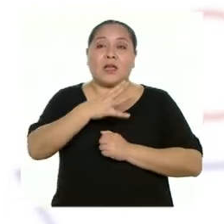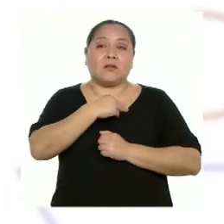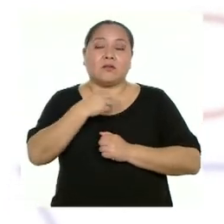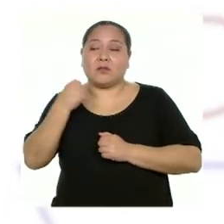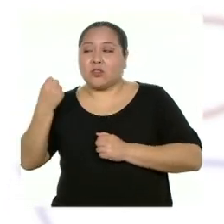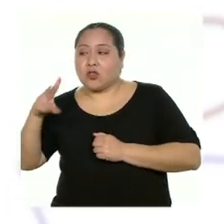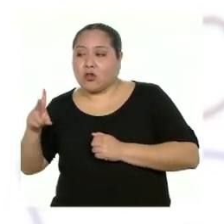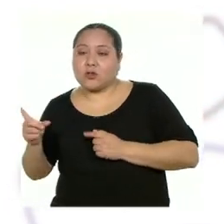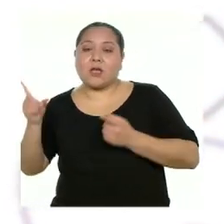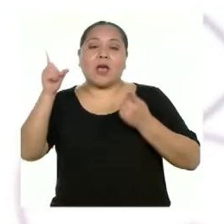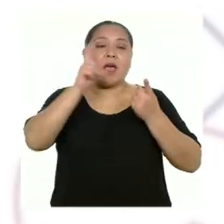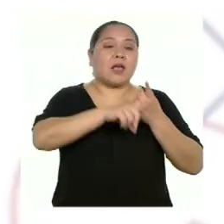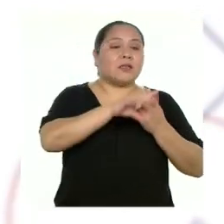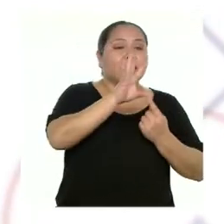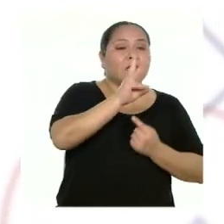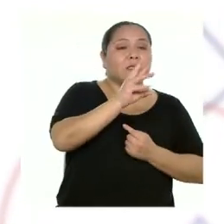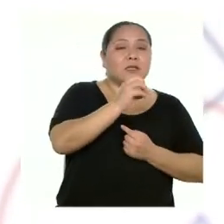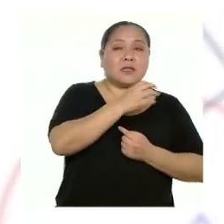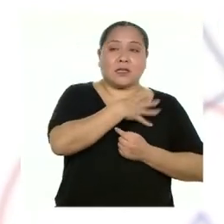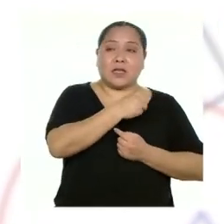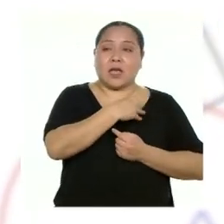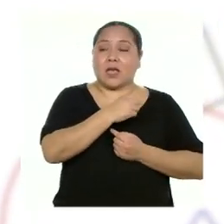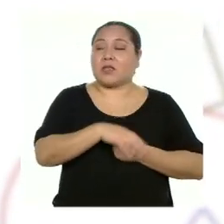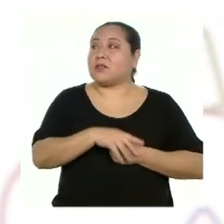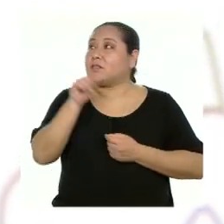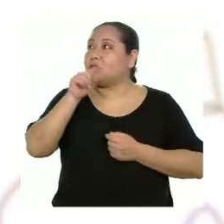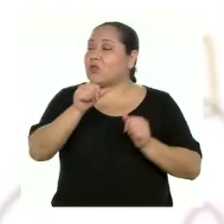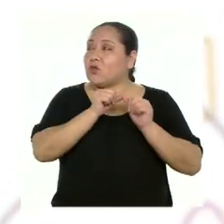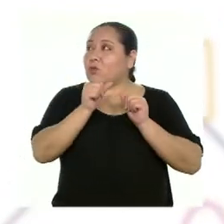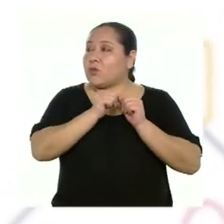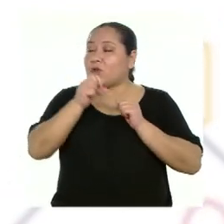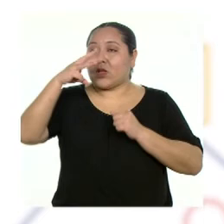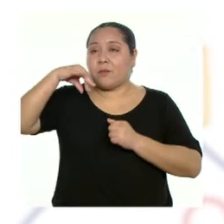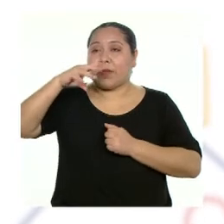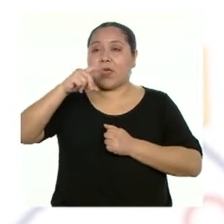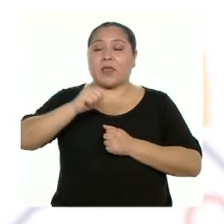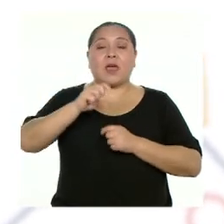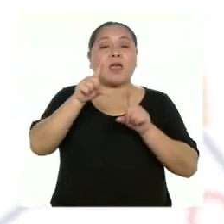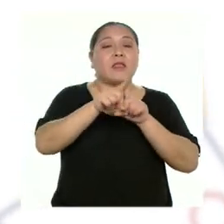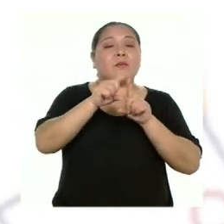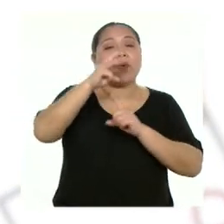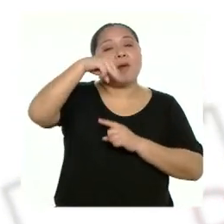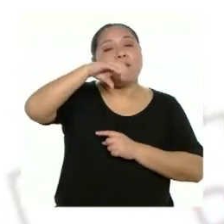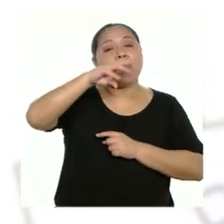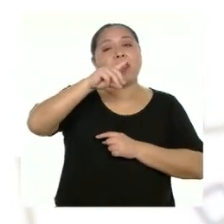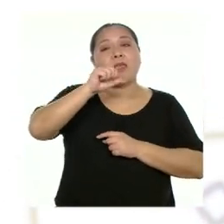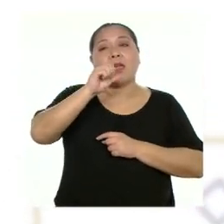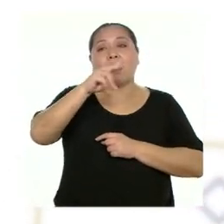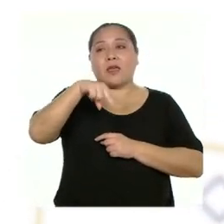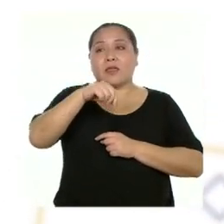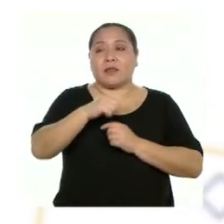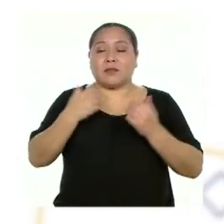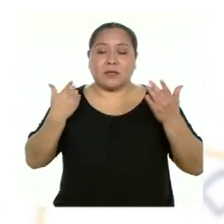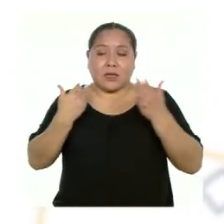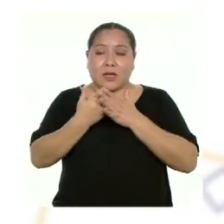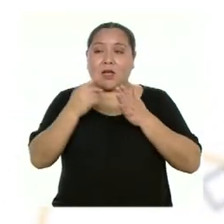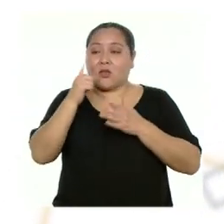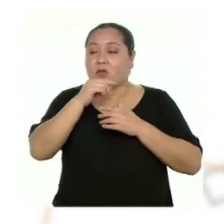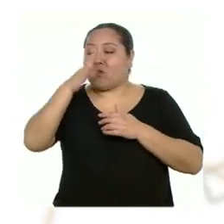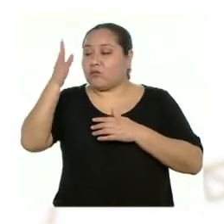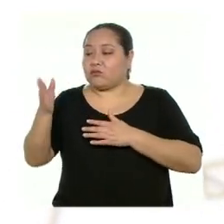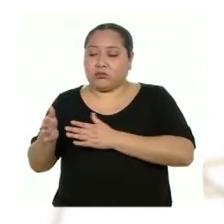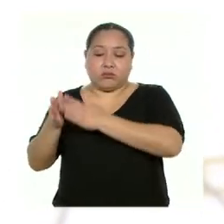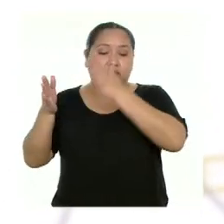de 12 a 60 años. Como los valores de la media y la mediana están bastante cercanos y no hay valores